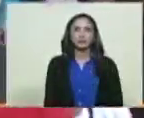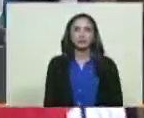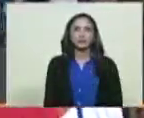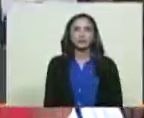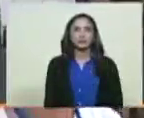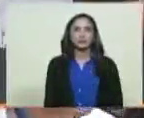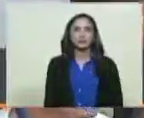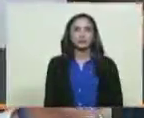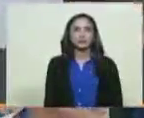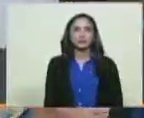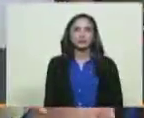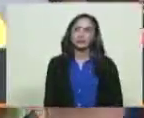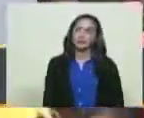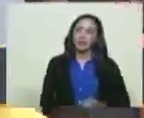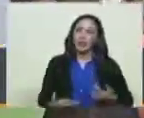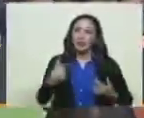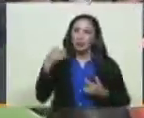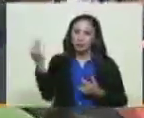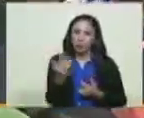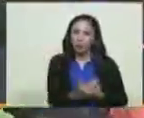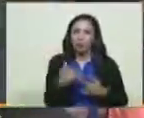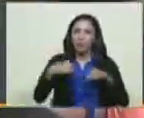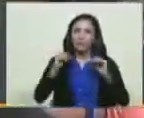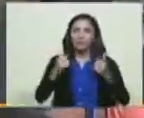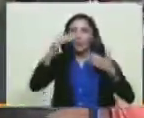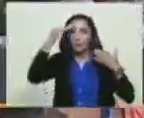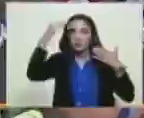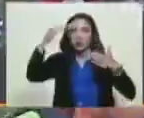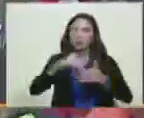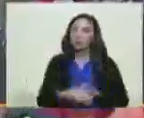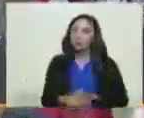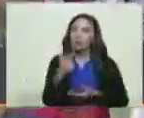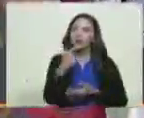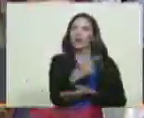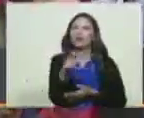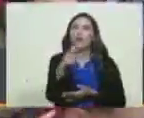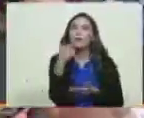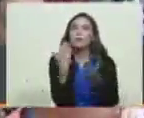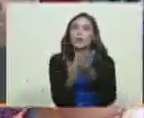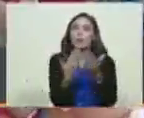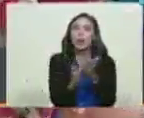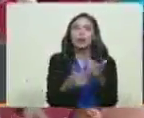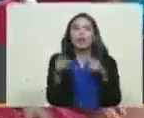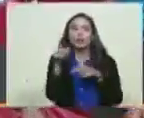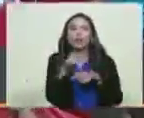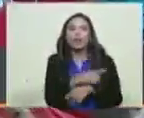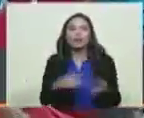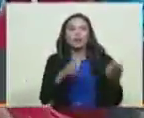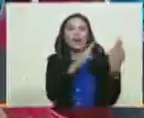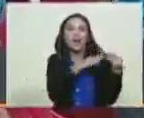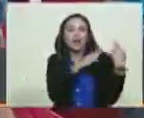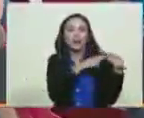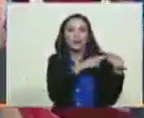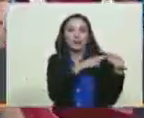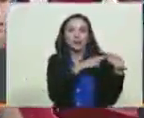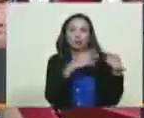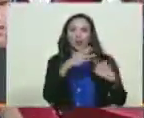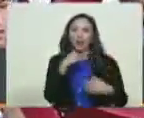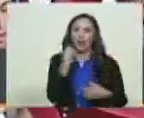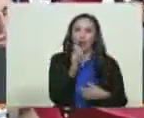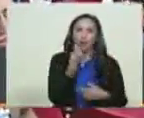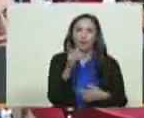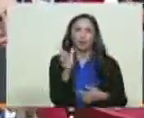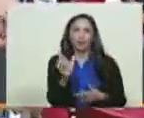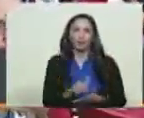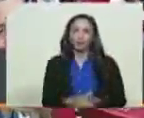porque la salud del eje rosa te voy a proponer como secretaria general de la juventud y se sentó hasta